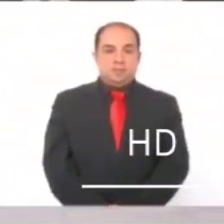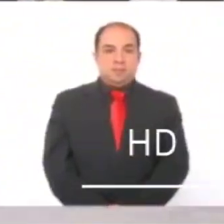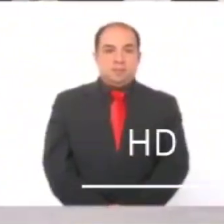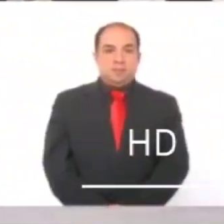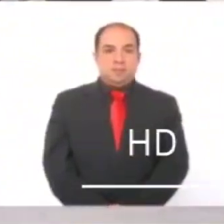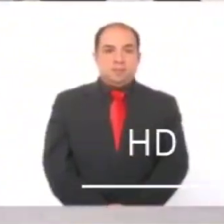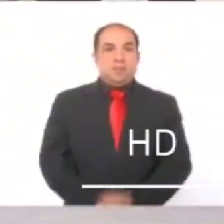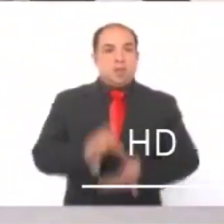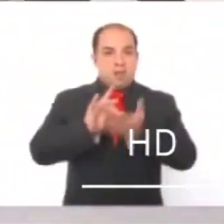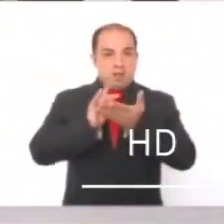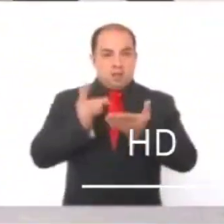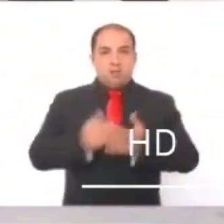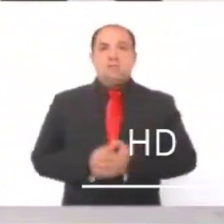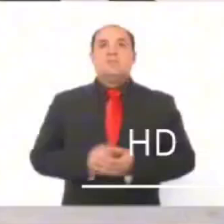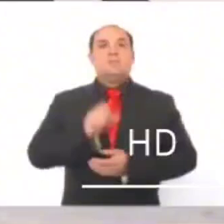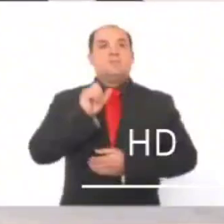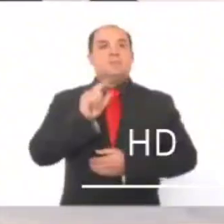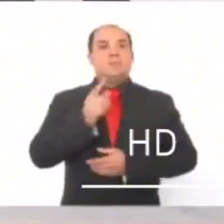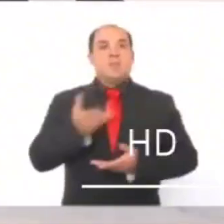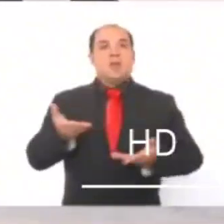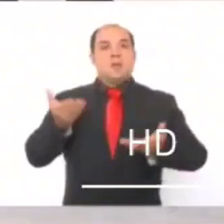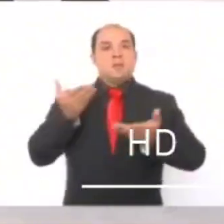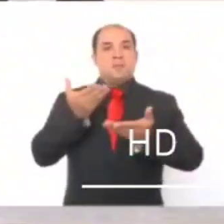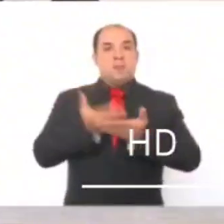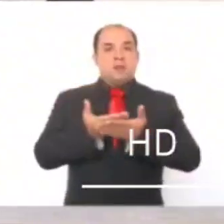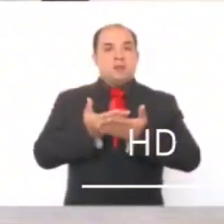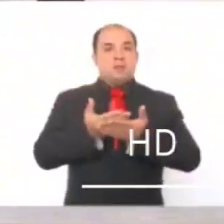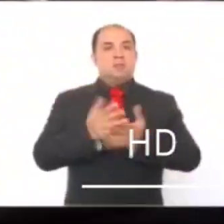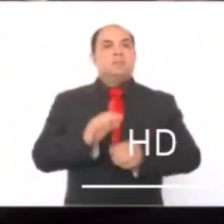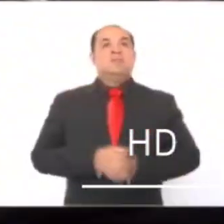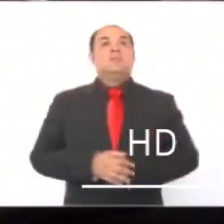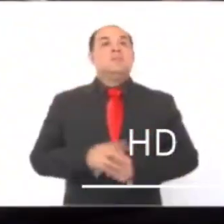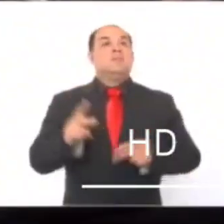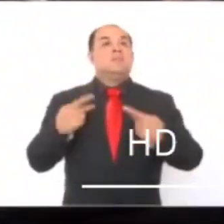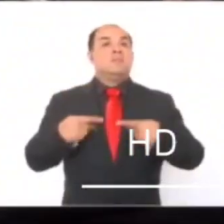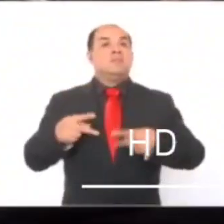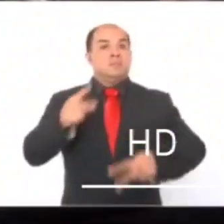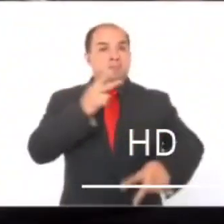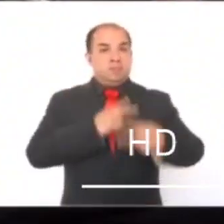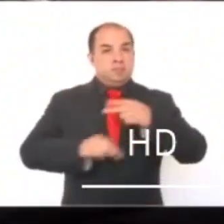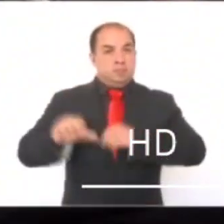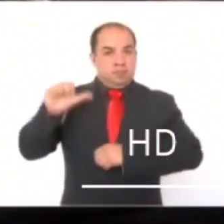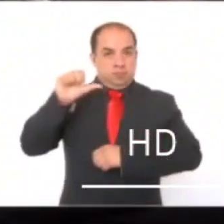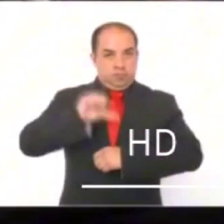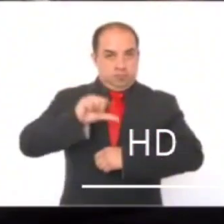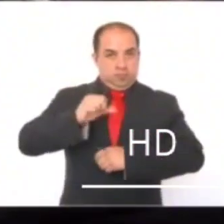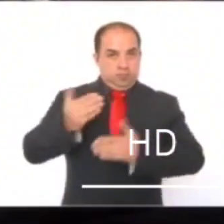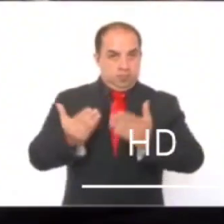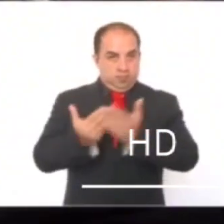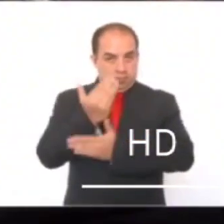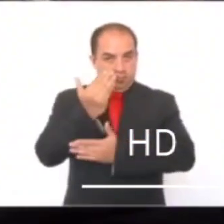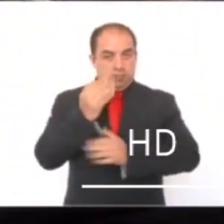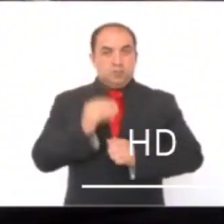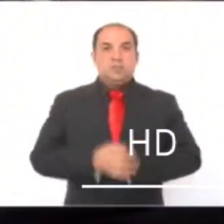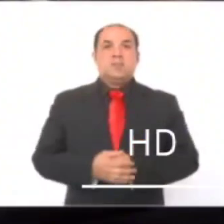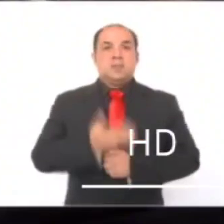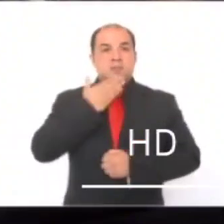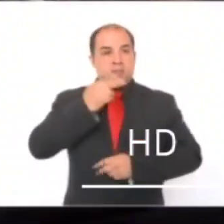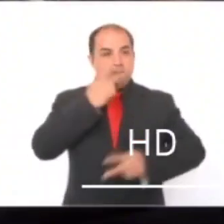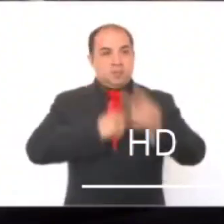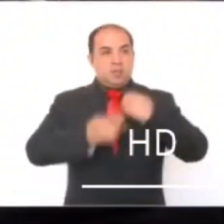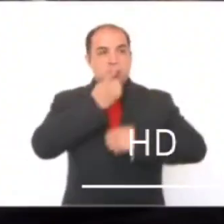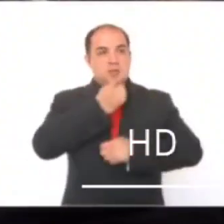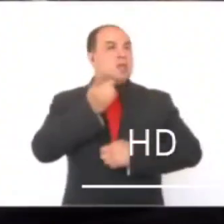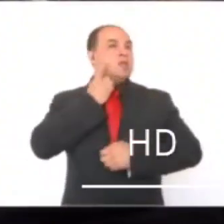Del mismo modo, agradecemos contar con la gentil presencia de todas las personas que amablemente nos acompañan en esta mañana, dando la bienvenida